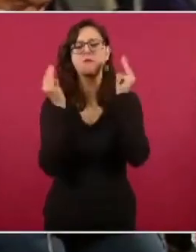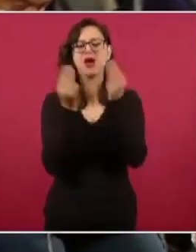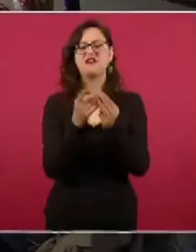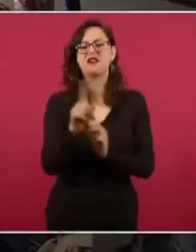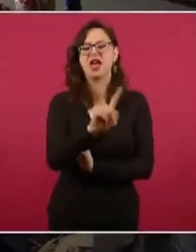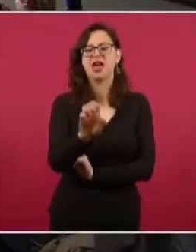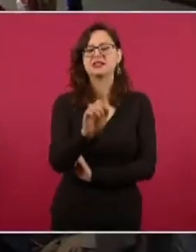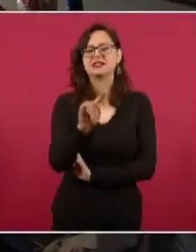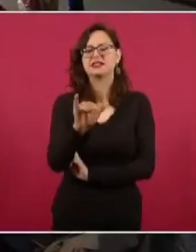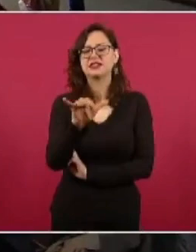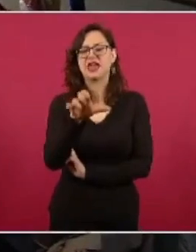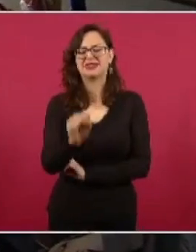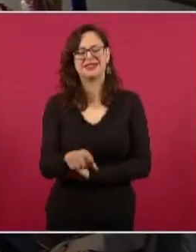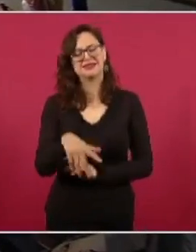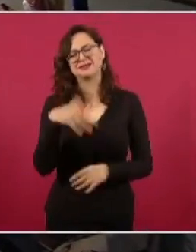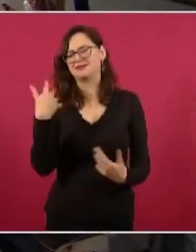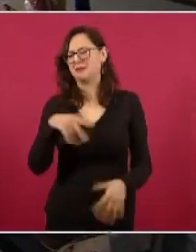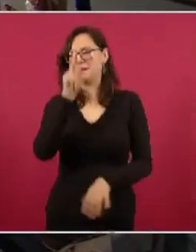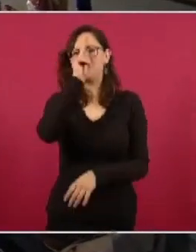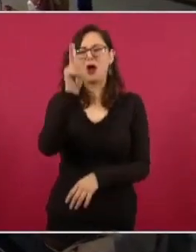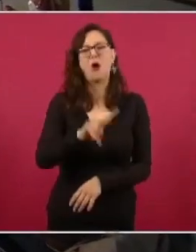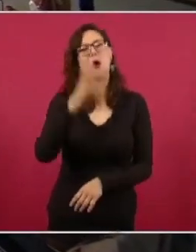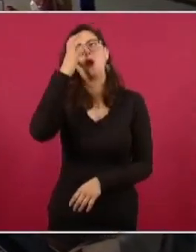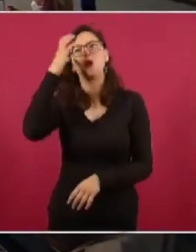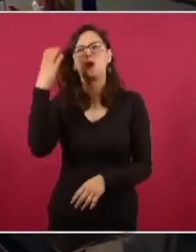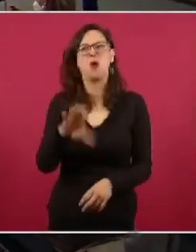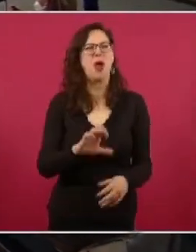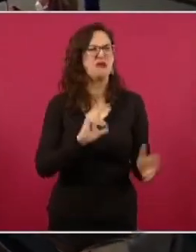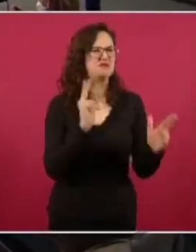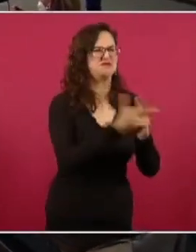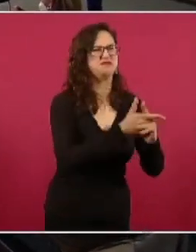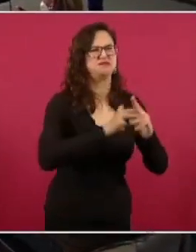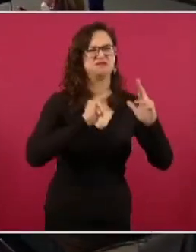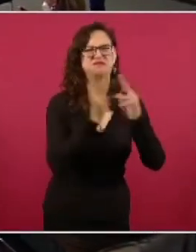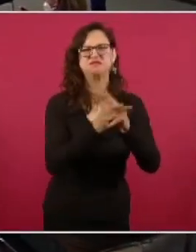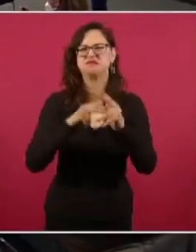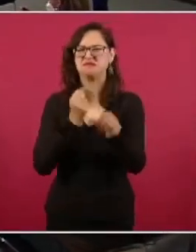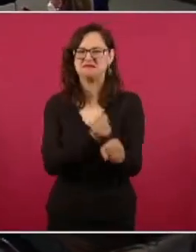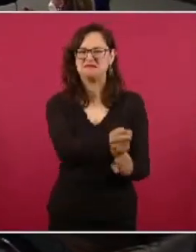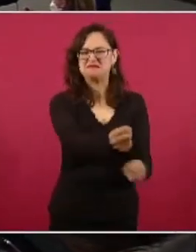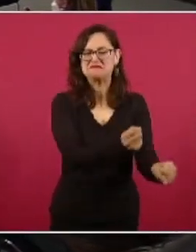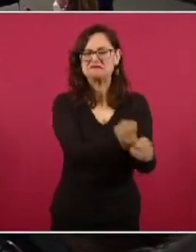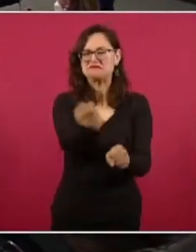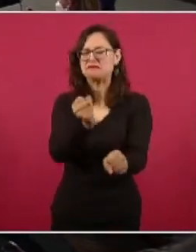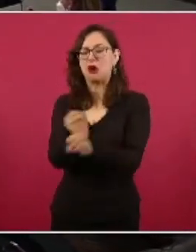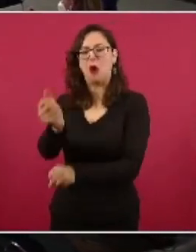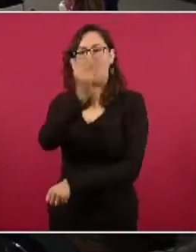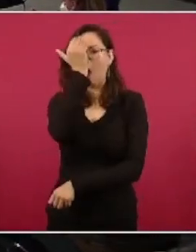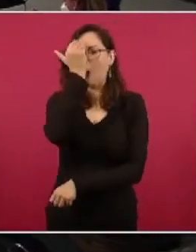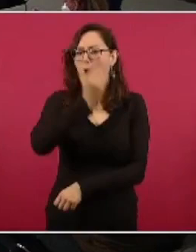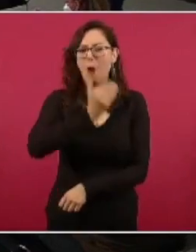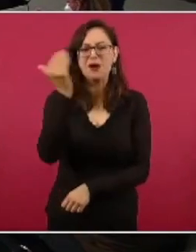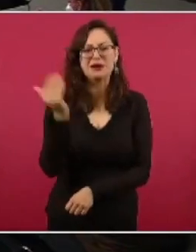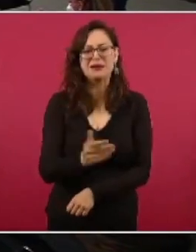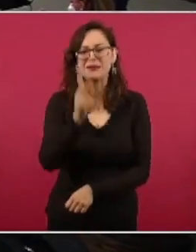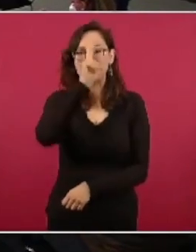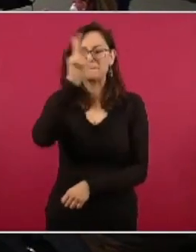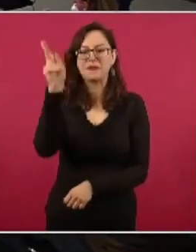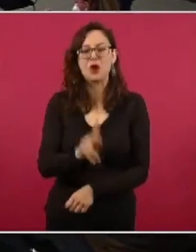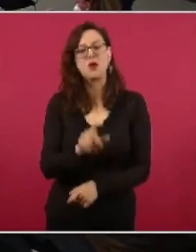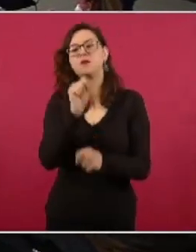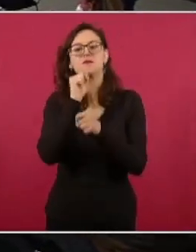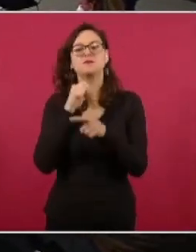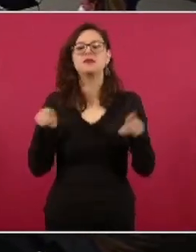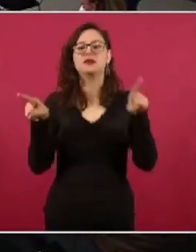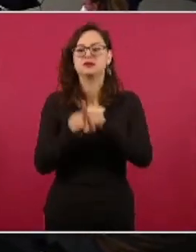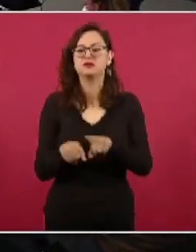el, digamos que el más sanguinario en la historia de México. Cosas terribles, ¿no? Lo de los propios migrantes, cómo